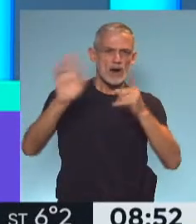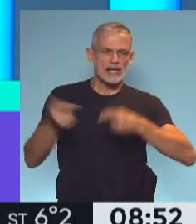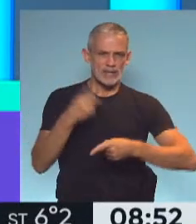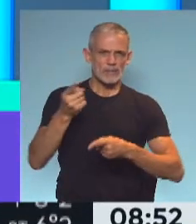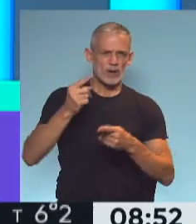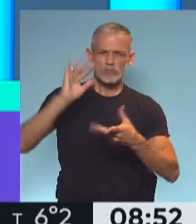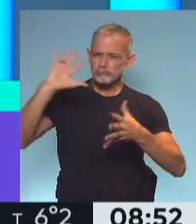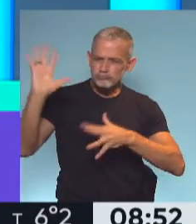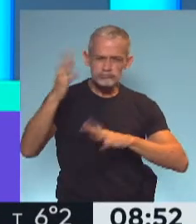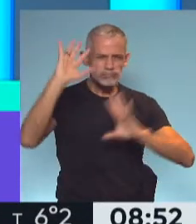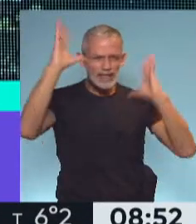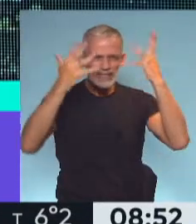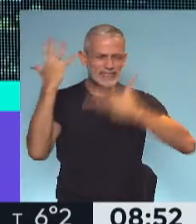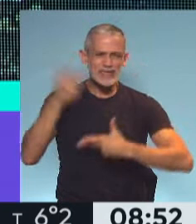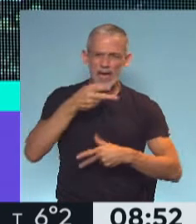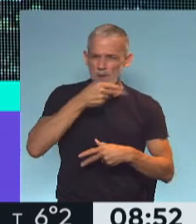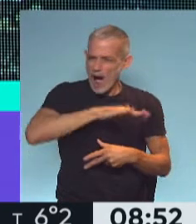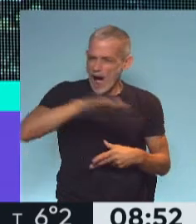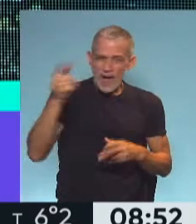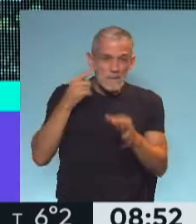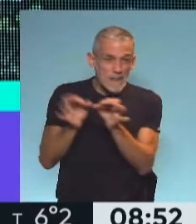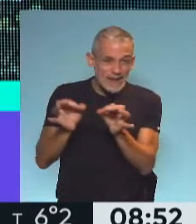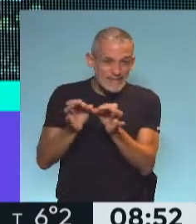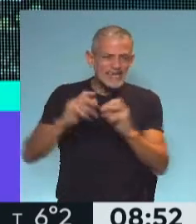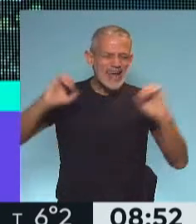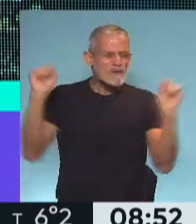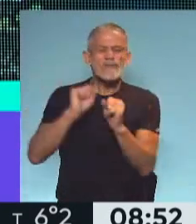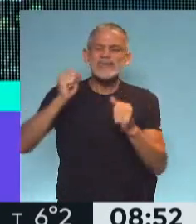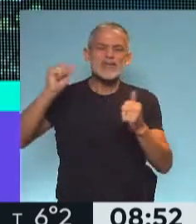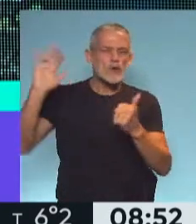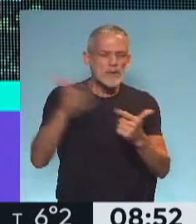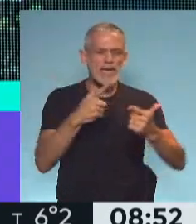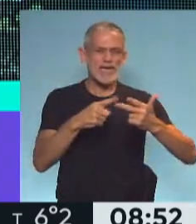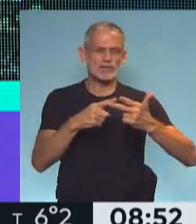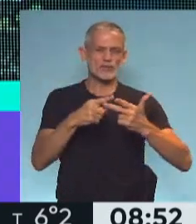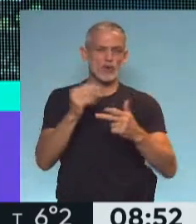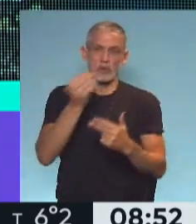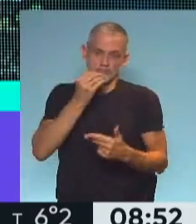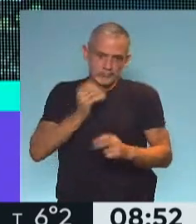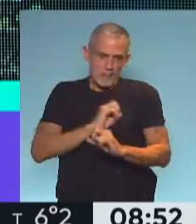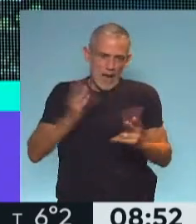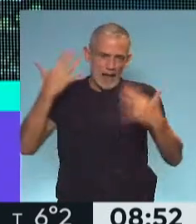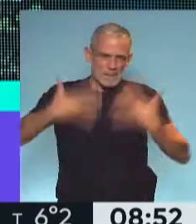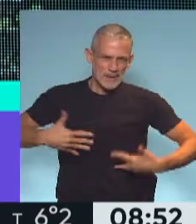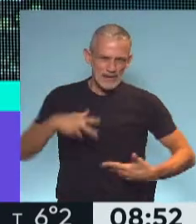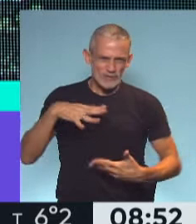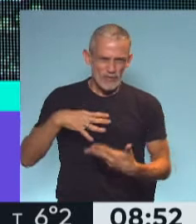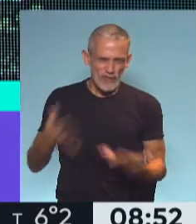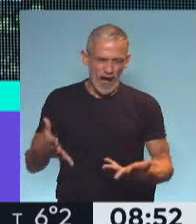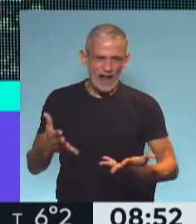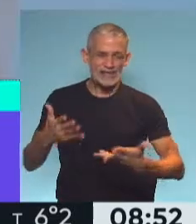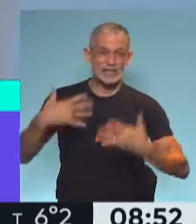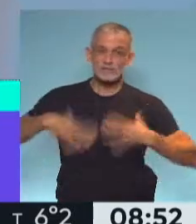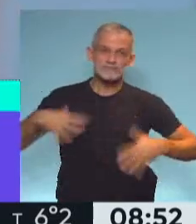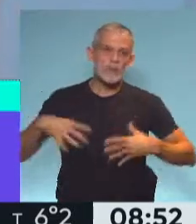inclemencias de unos pitos de las marinas el frío el viento y la mala la mala preparación y hasta la mala